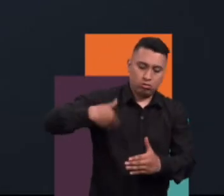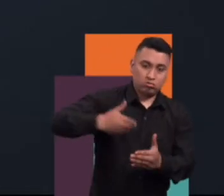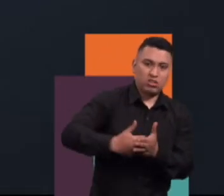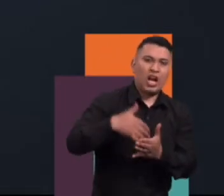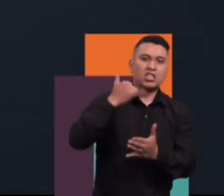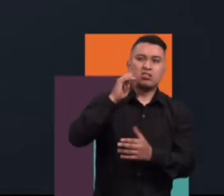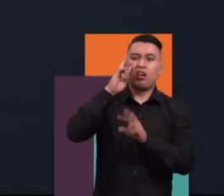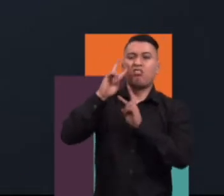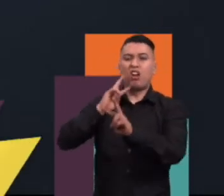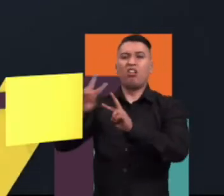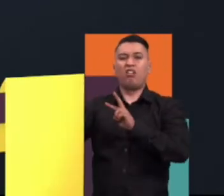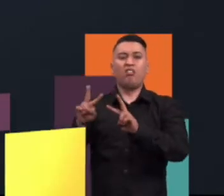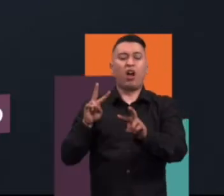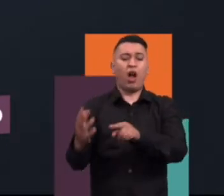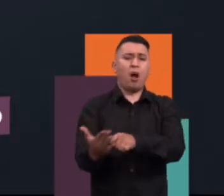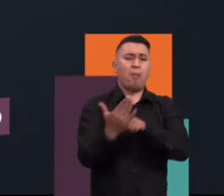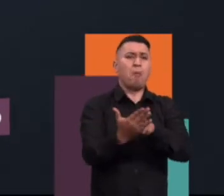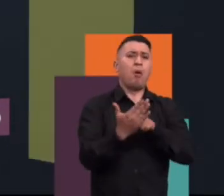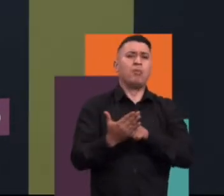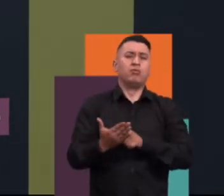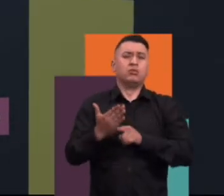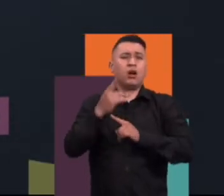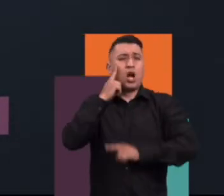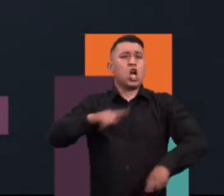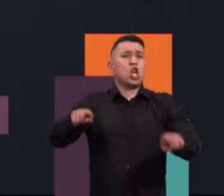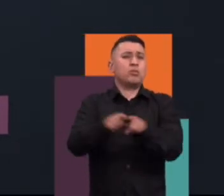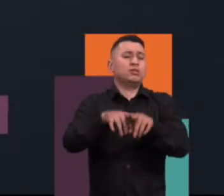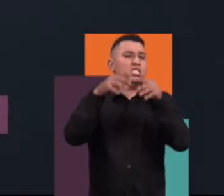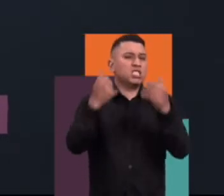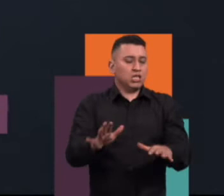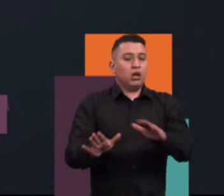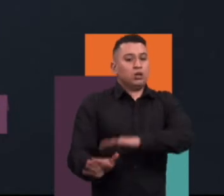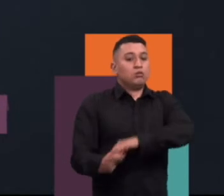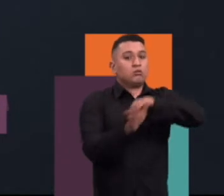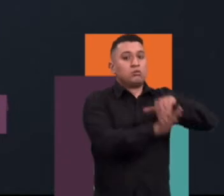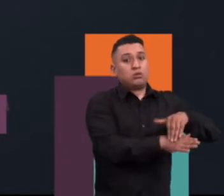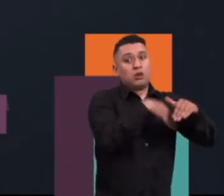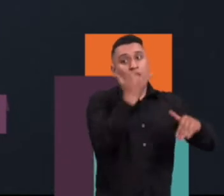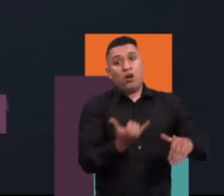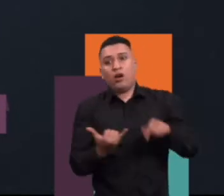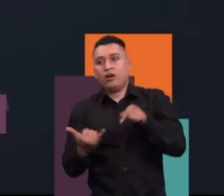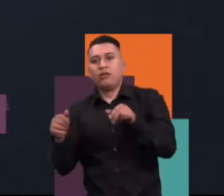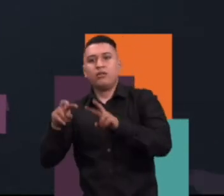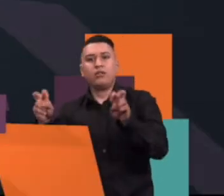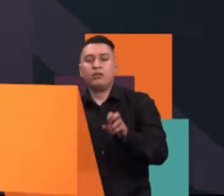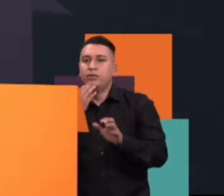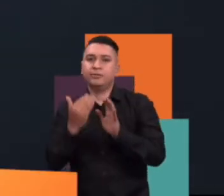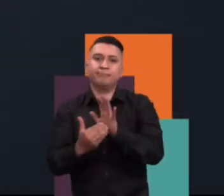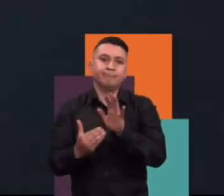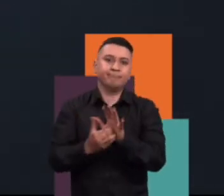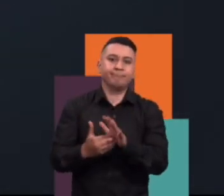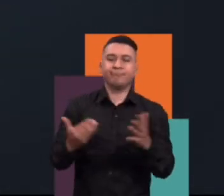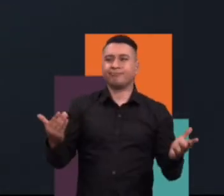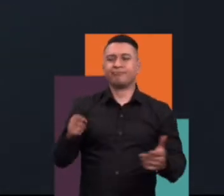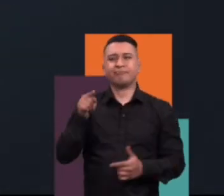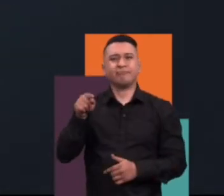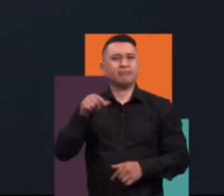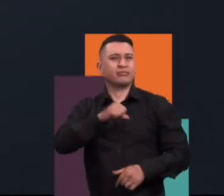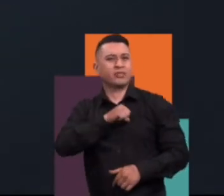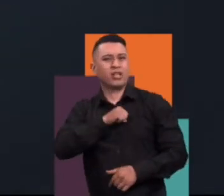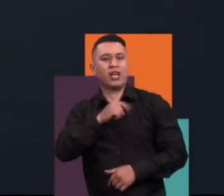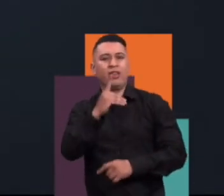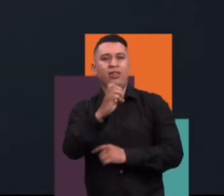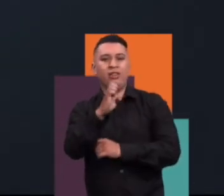sociedad como de consumo, la que vivimos actualmente, ha reducido el riesgo a mínimos. Entonces, digamos que lo que vemos en televisión ahora como